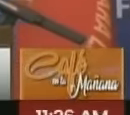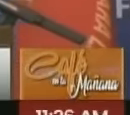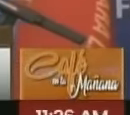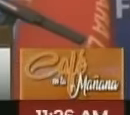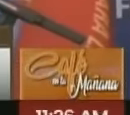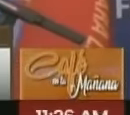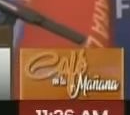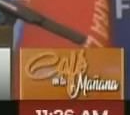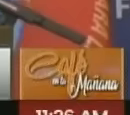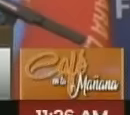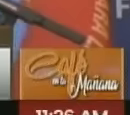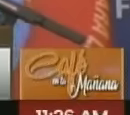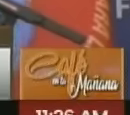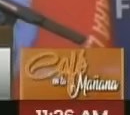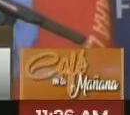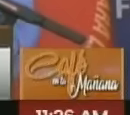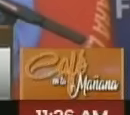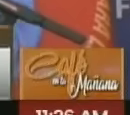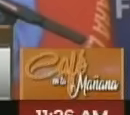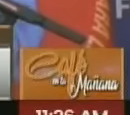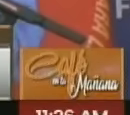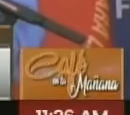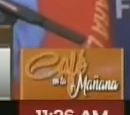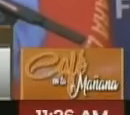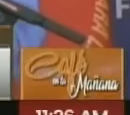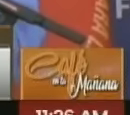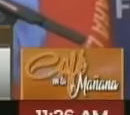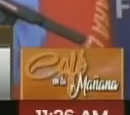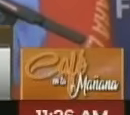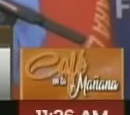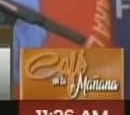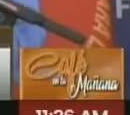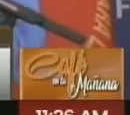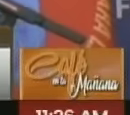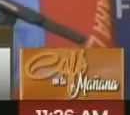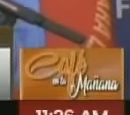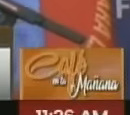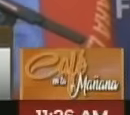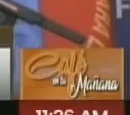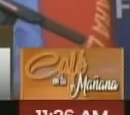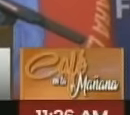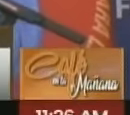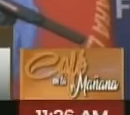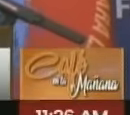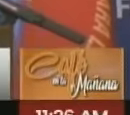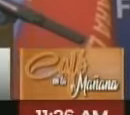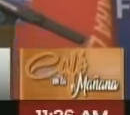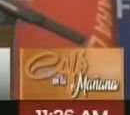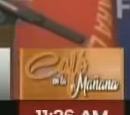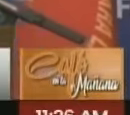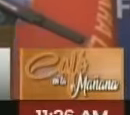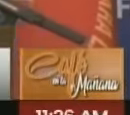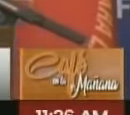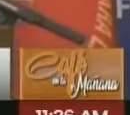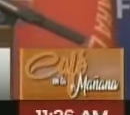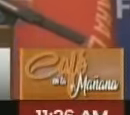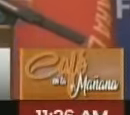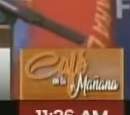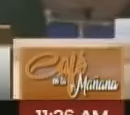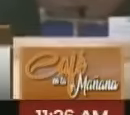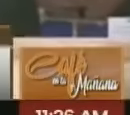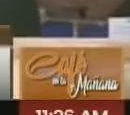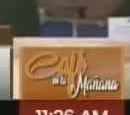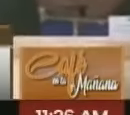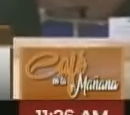que el pueblo pueda expresar su voluntad absoluta. Pero general Padrino y pueblo de Venezuela